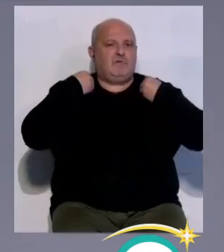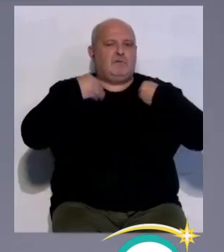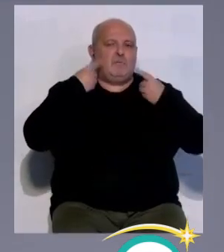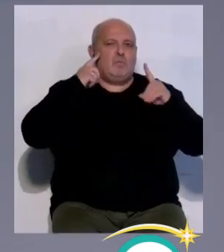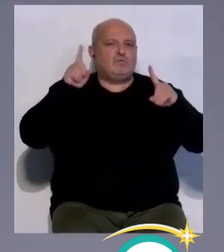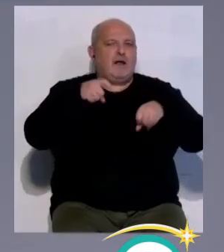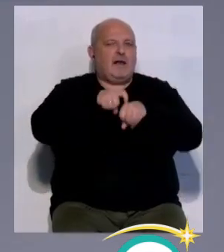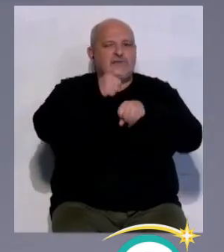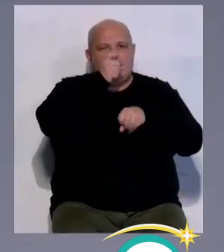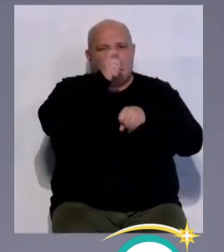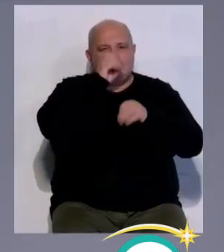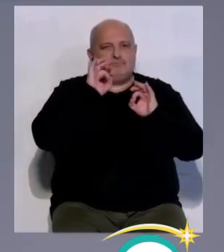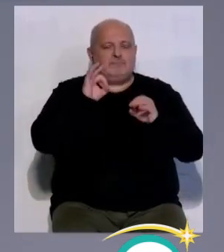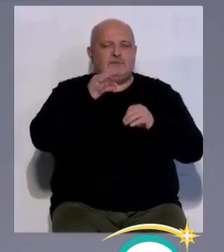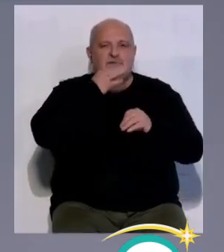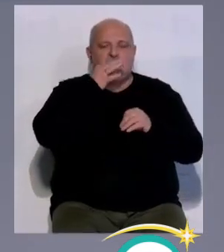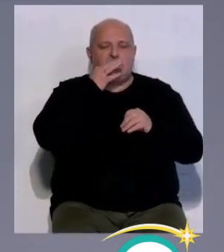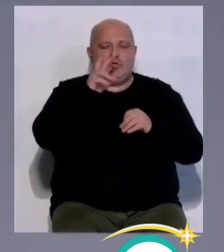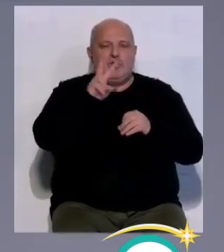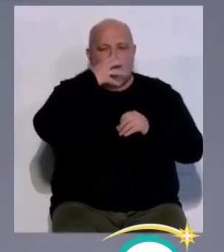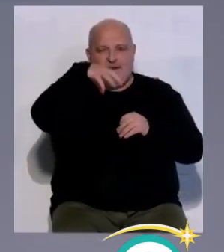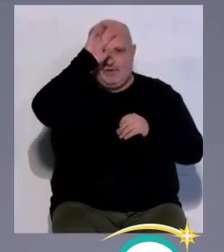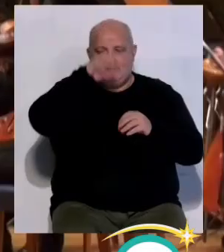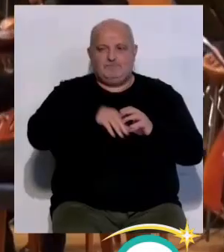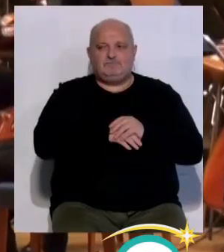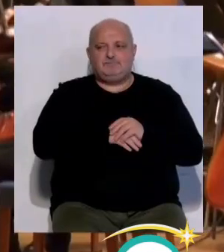la música clásica en la tarde del 2 de enero.